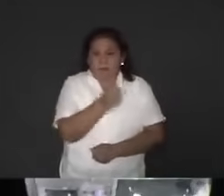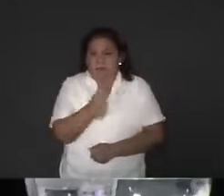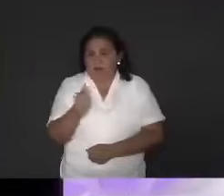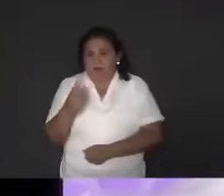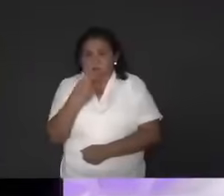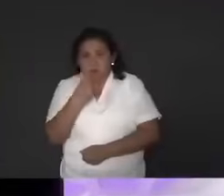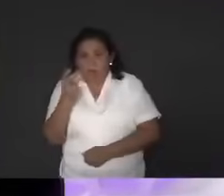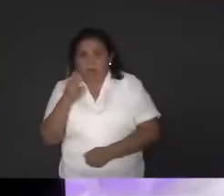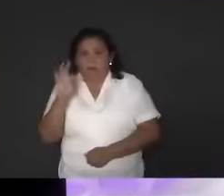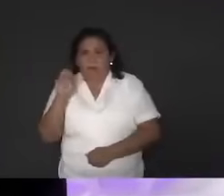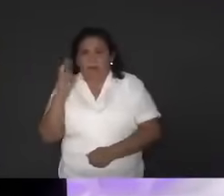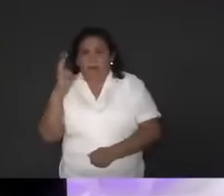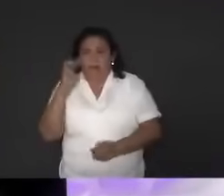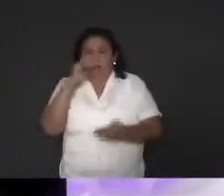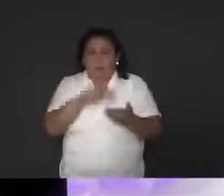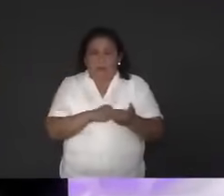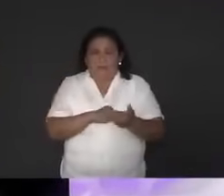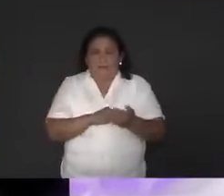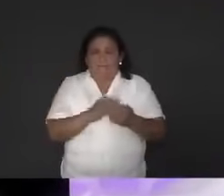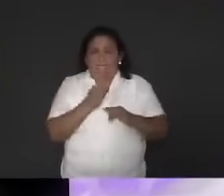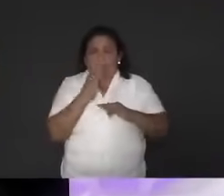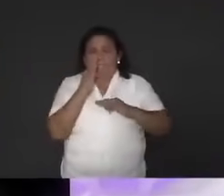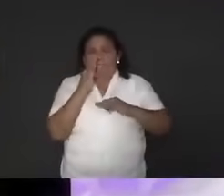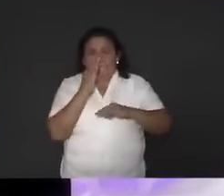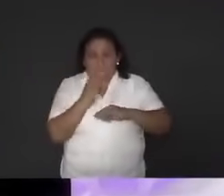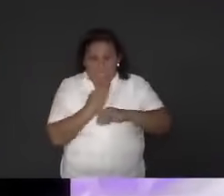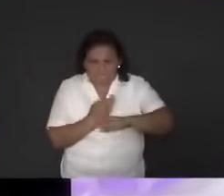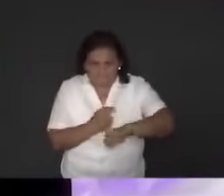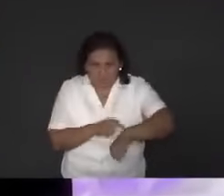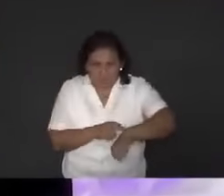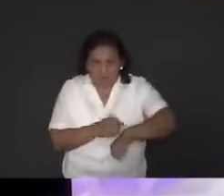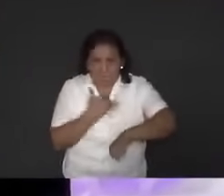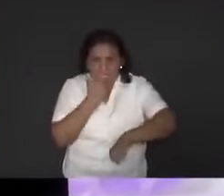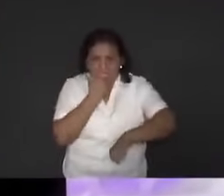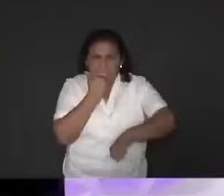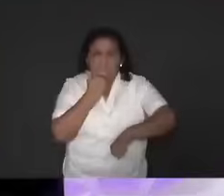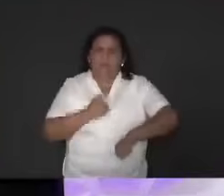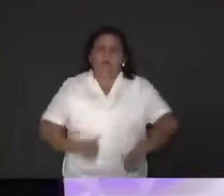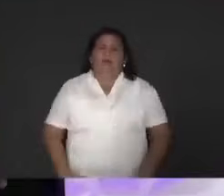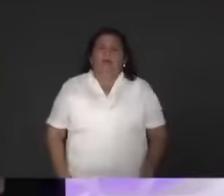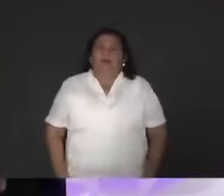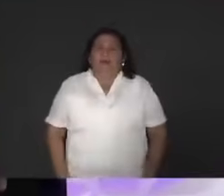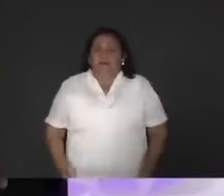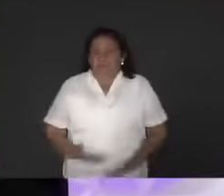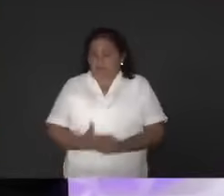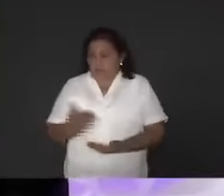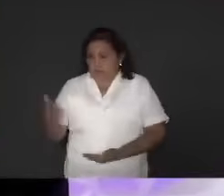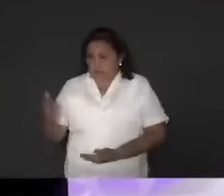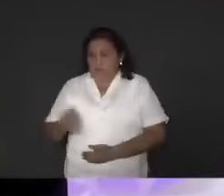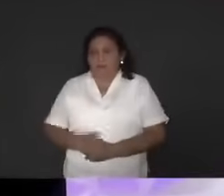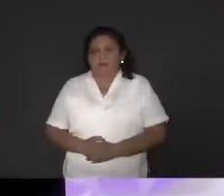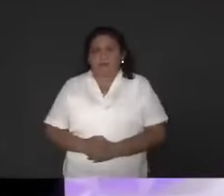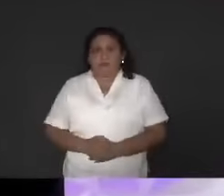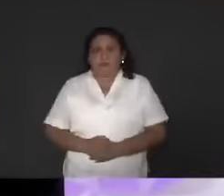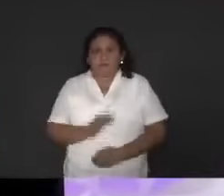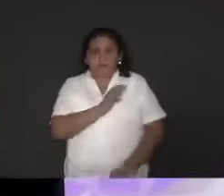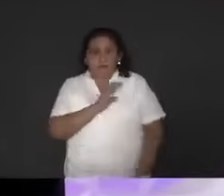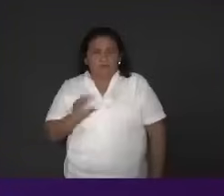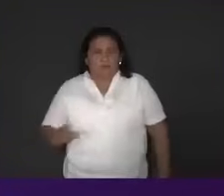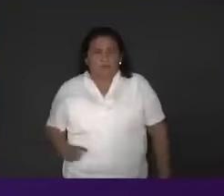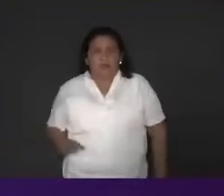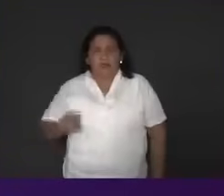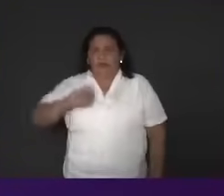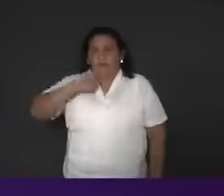las 242 mil familias pobres. Su tiempo, gracias. Es el turno de escuchar al siguiente candidato, el candidato